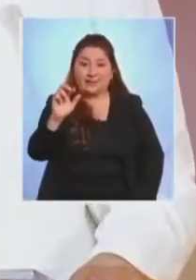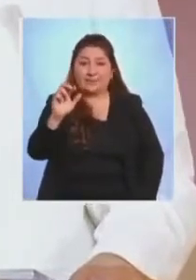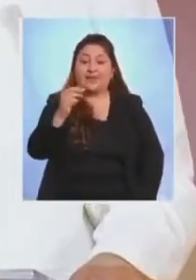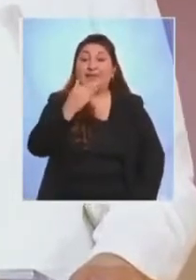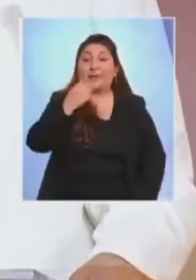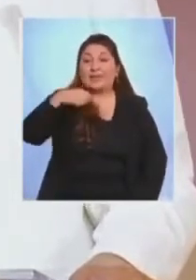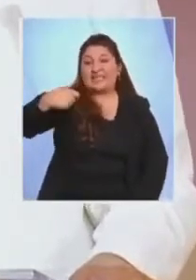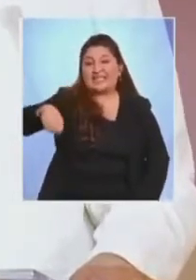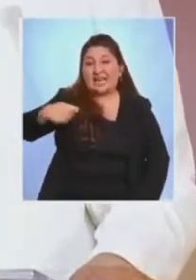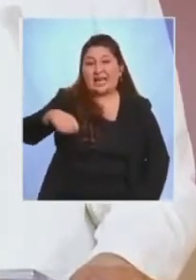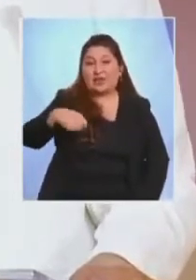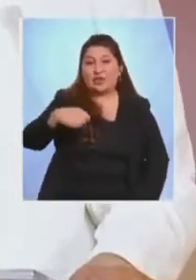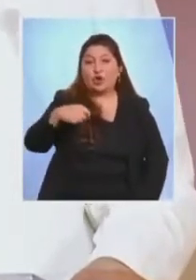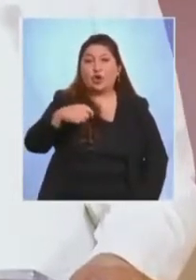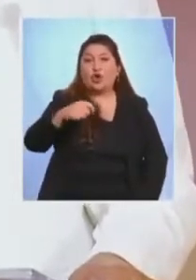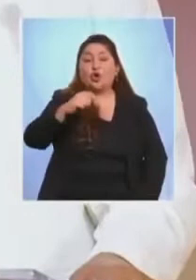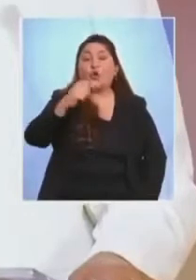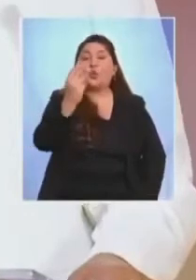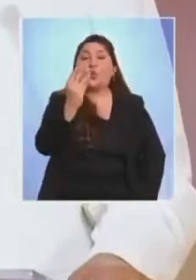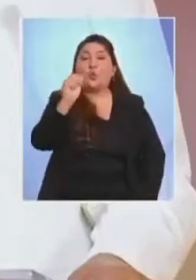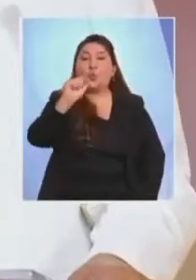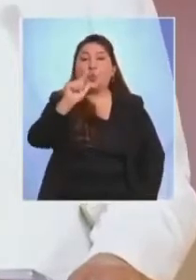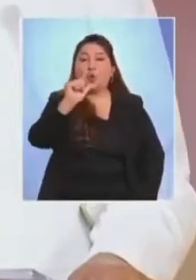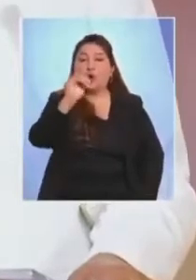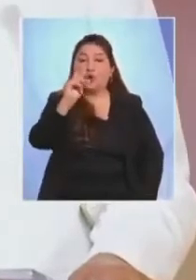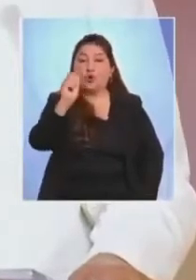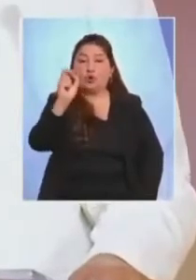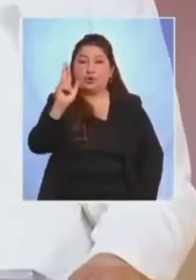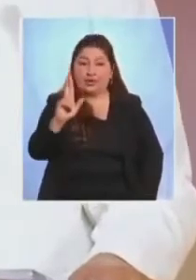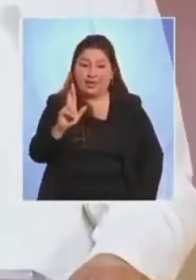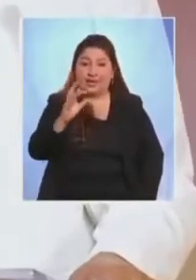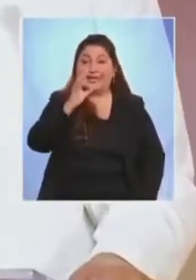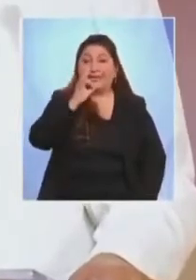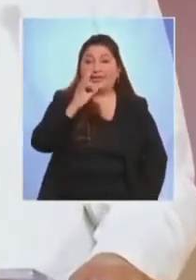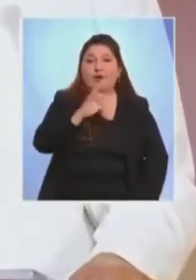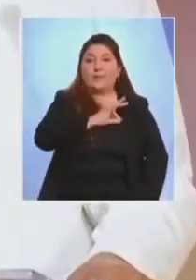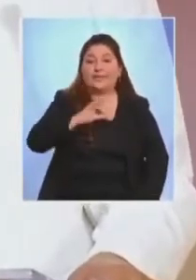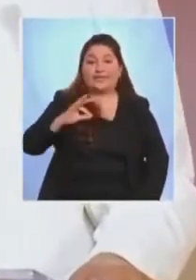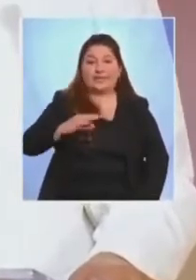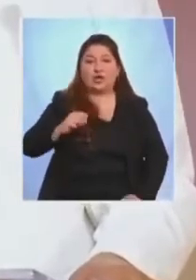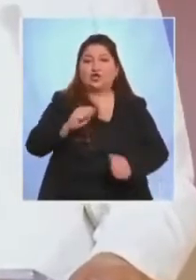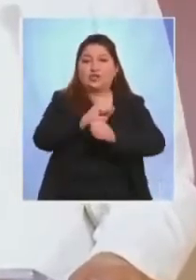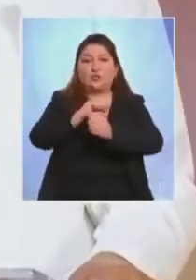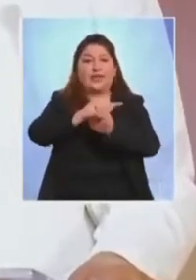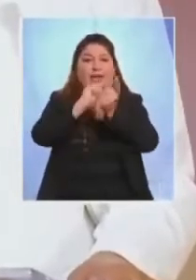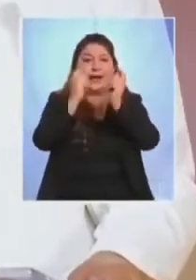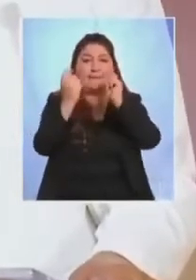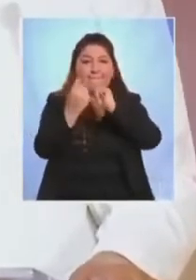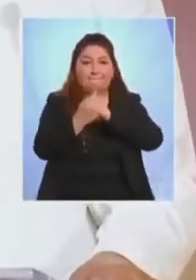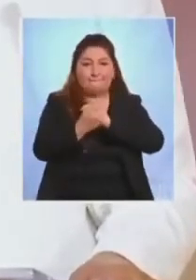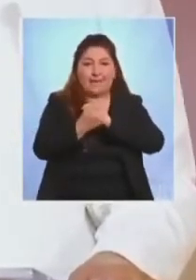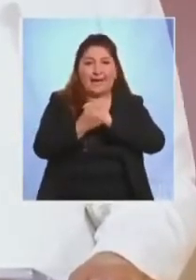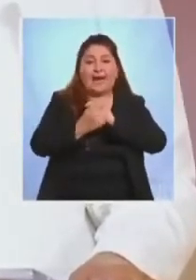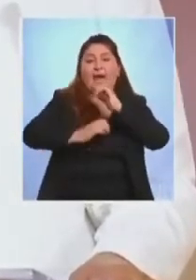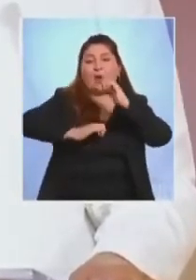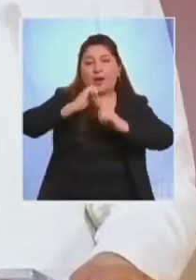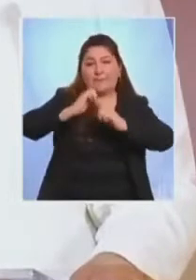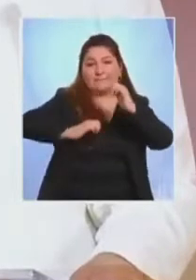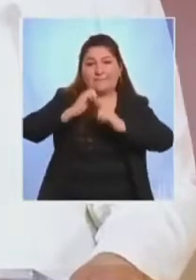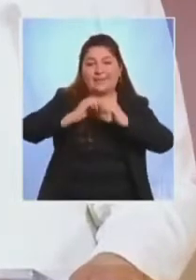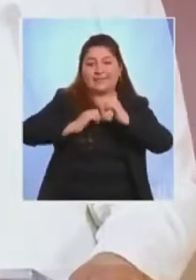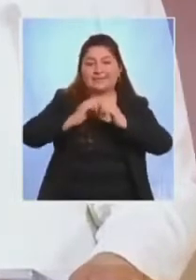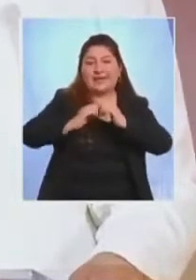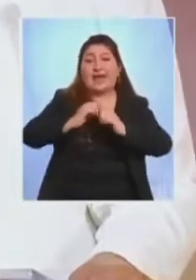se opuso, planteó que no se podía convertir el ministerio en una inmobiliaria, etcétera. ¿Cree que en esta ocasión su programa de educación va a